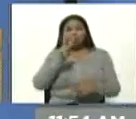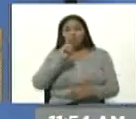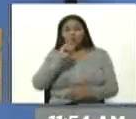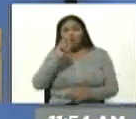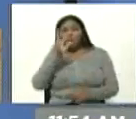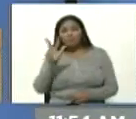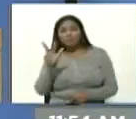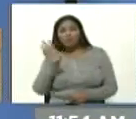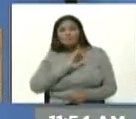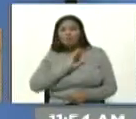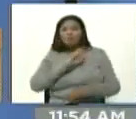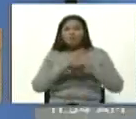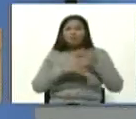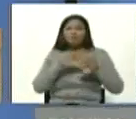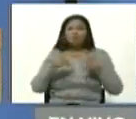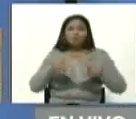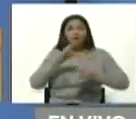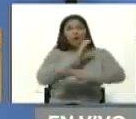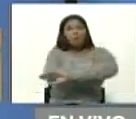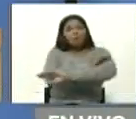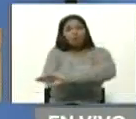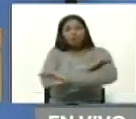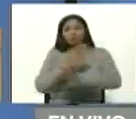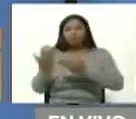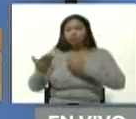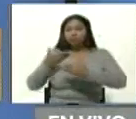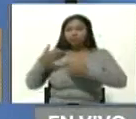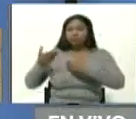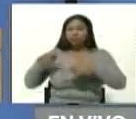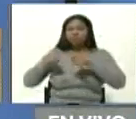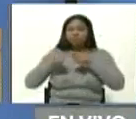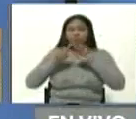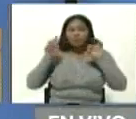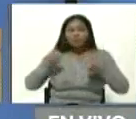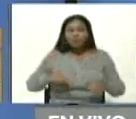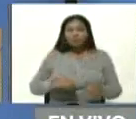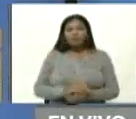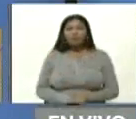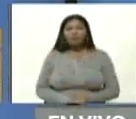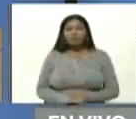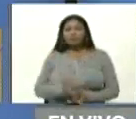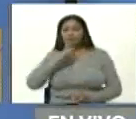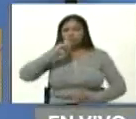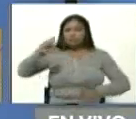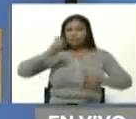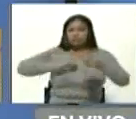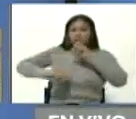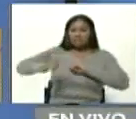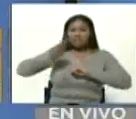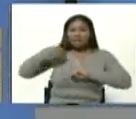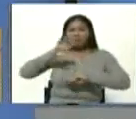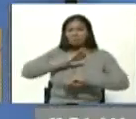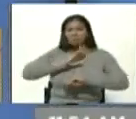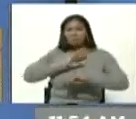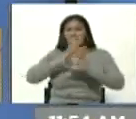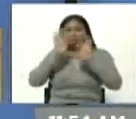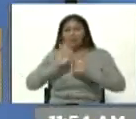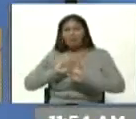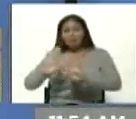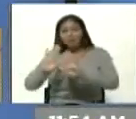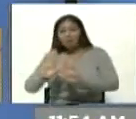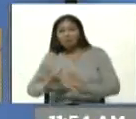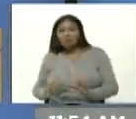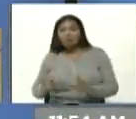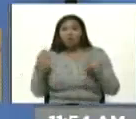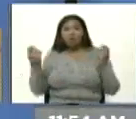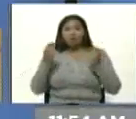eventos protagonizados por sectores opositores entre ellos, el mismo odio que se tiene entre ellos, una jornada